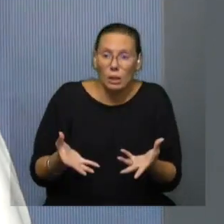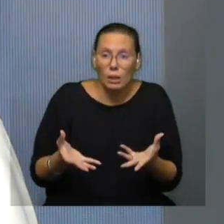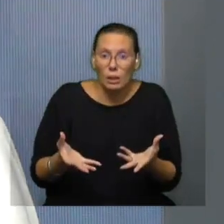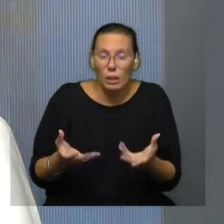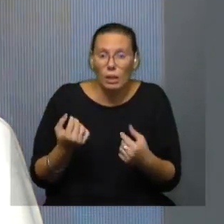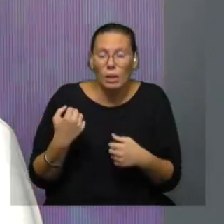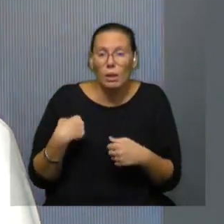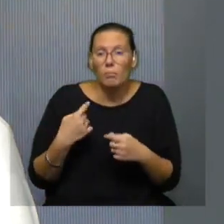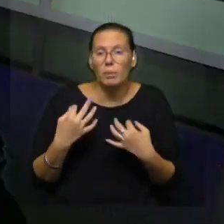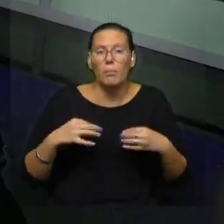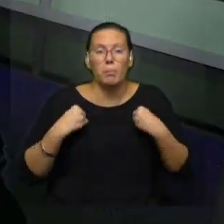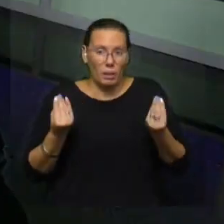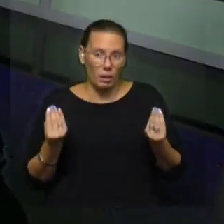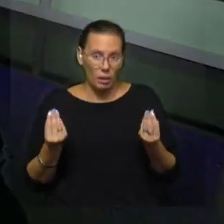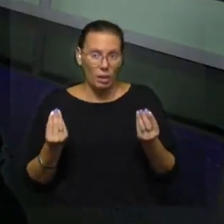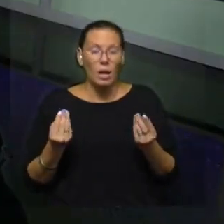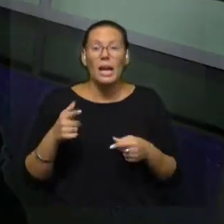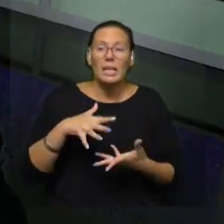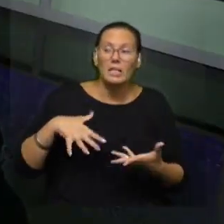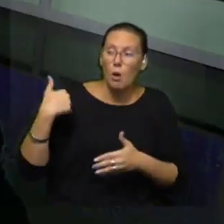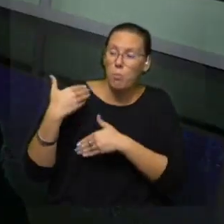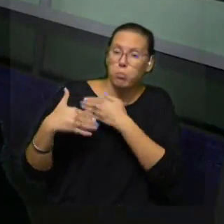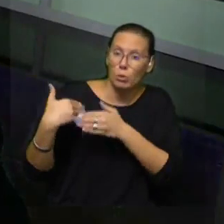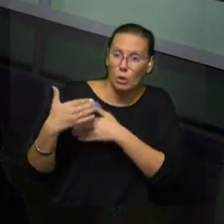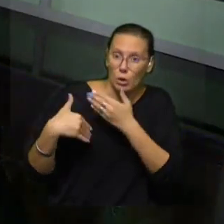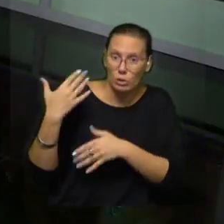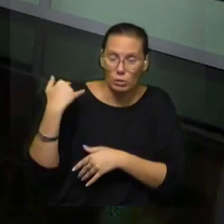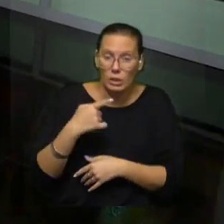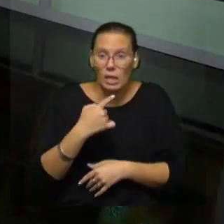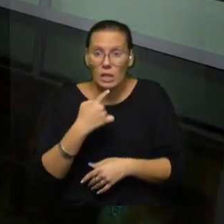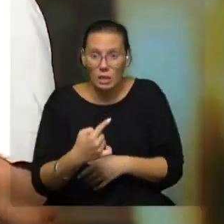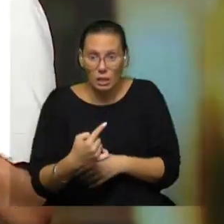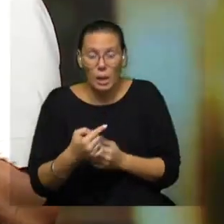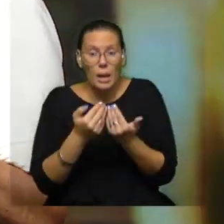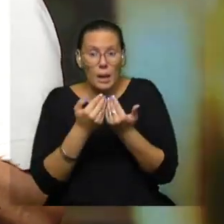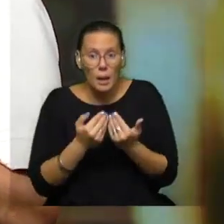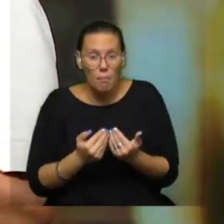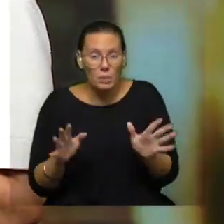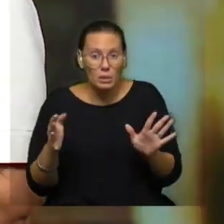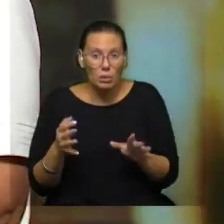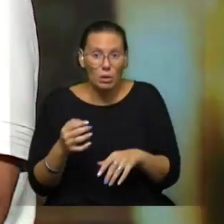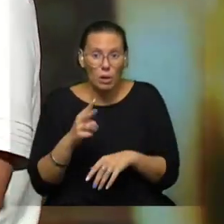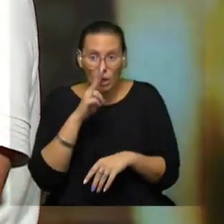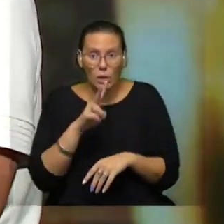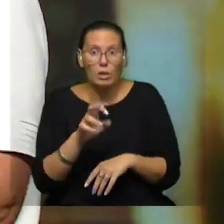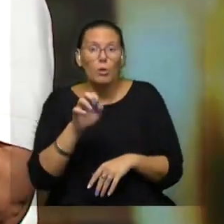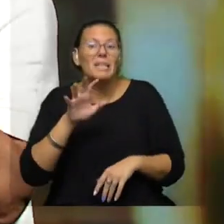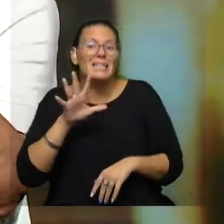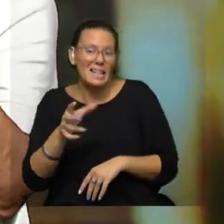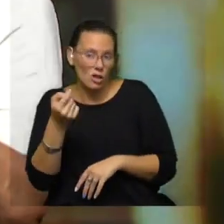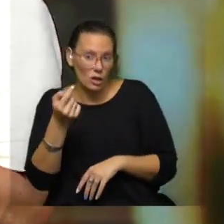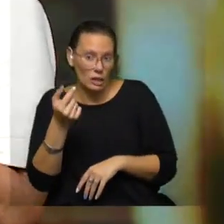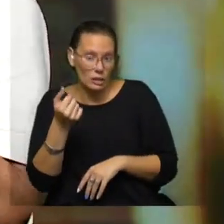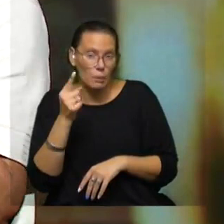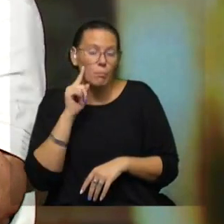impunidad mediante, es decir, todo este proceso que acabo de enumerar, que empezó prácticamente en el 2005,